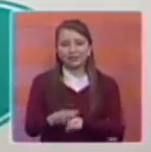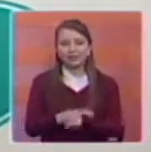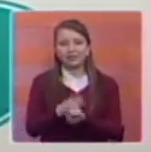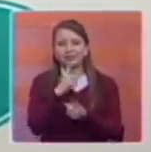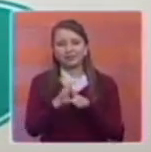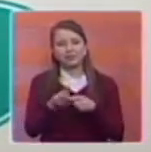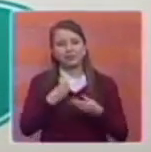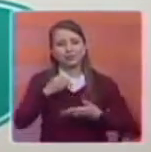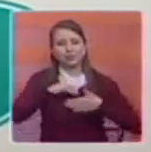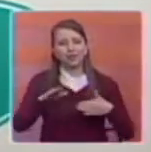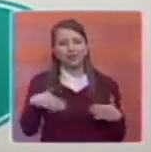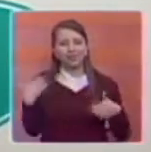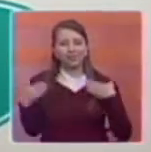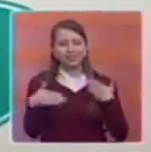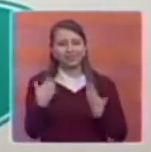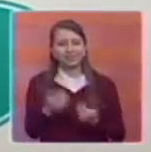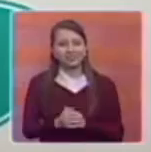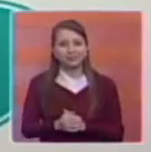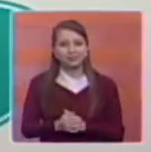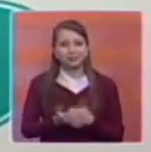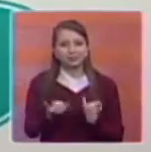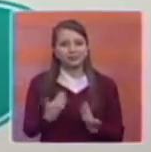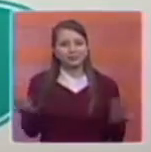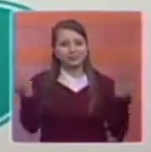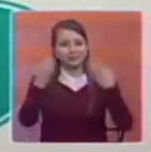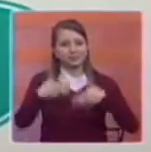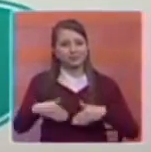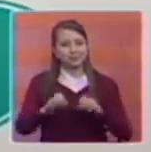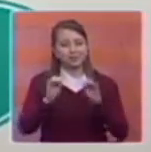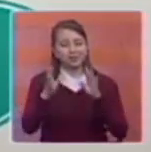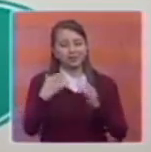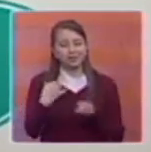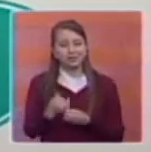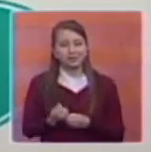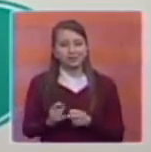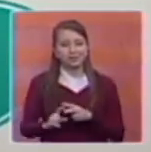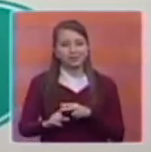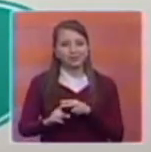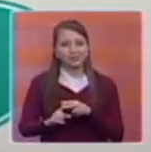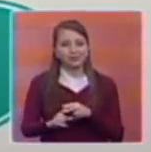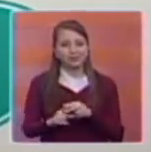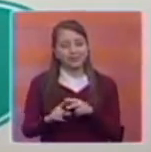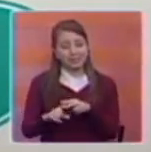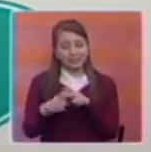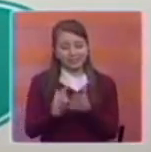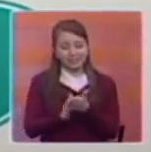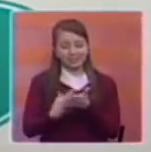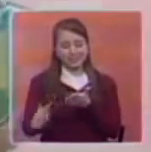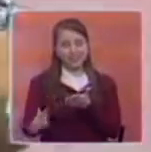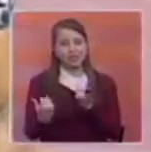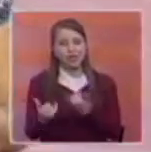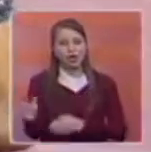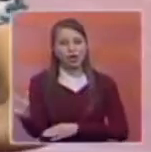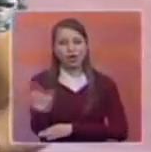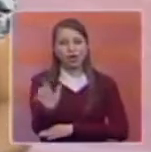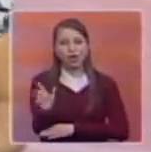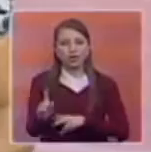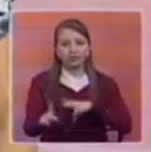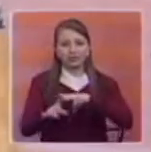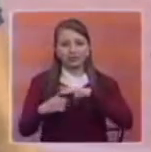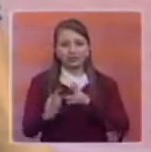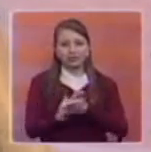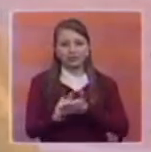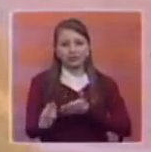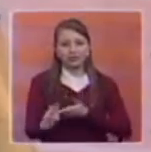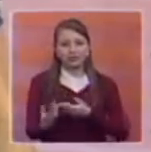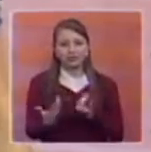felicísima, felicísima, felicísima. Ahora sí, me voy a despedir diciéndole que tengan una excelente semana. Hoy es lunes, inicio de semana,